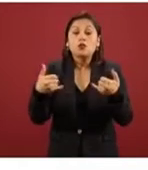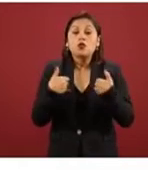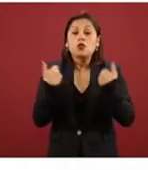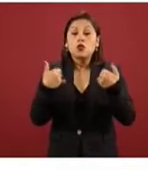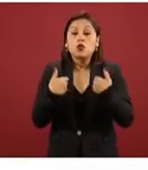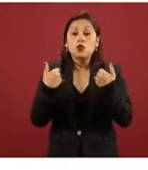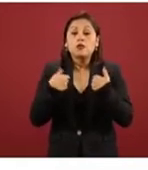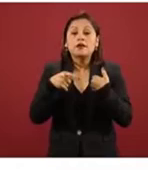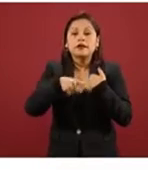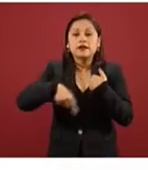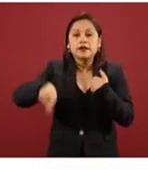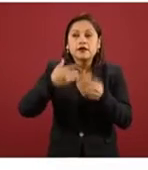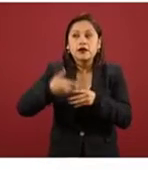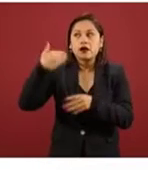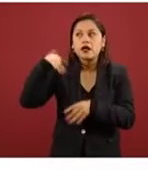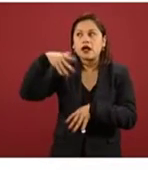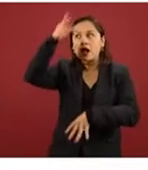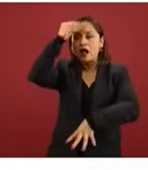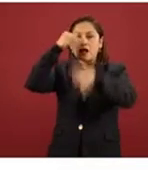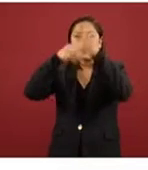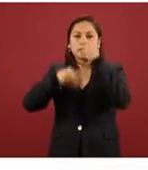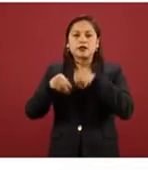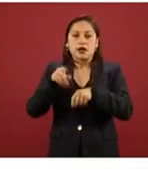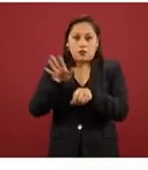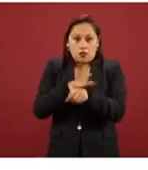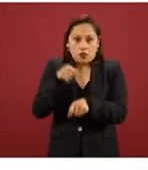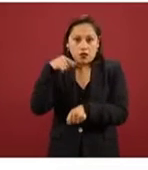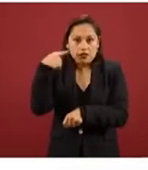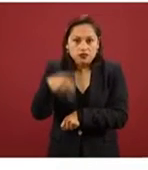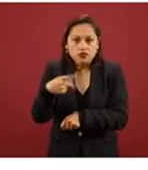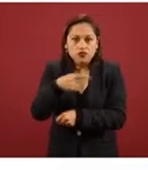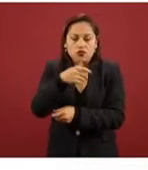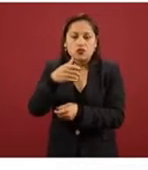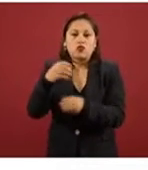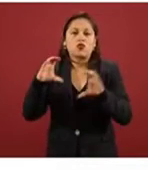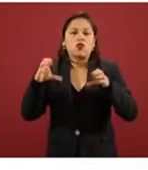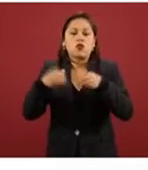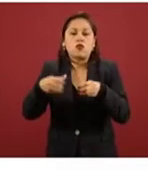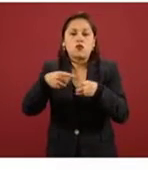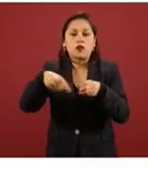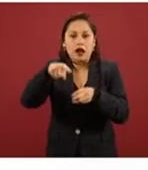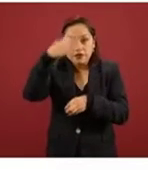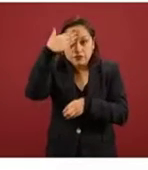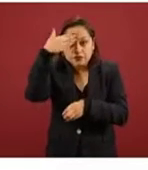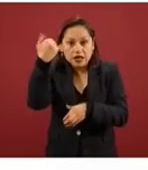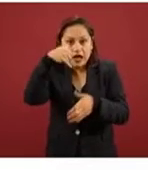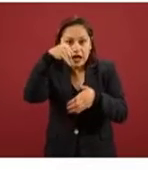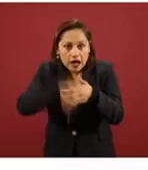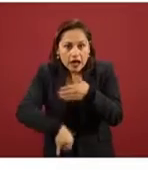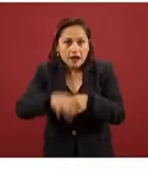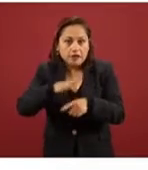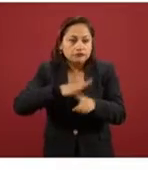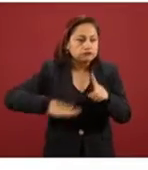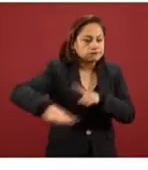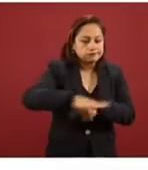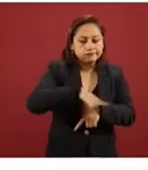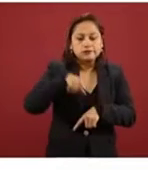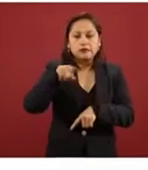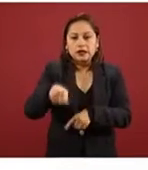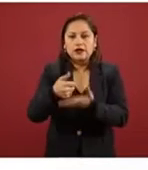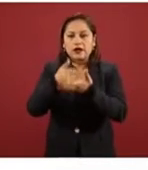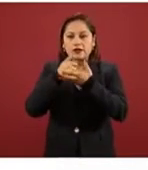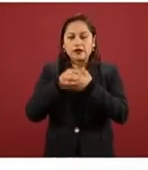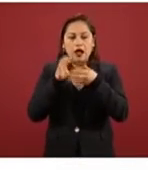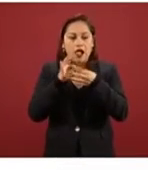ellos conoce el riesgo de cada una de sus comunidades, y por ello ese conocimiento del territorio combinado con